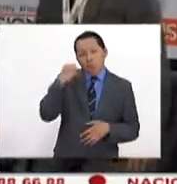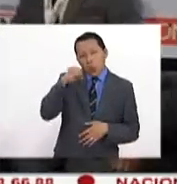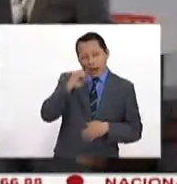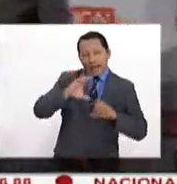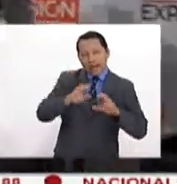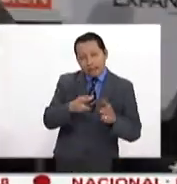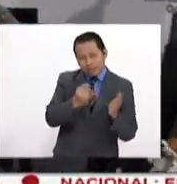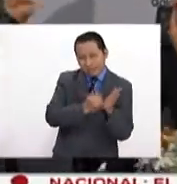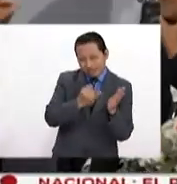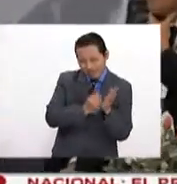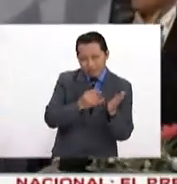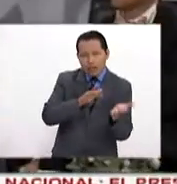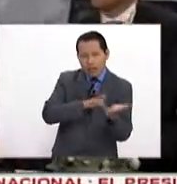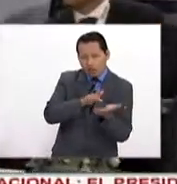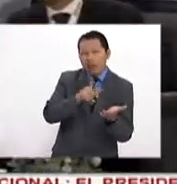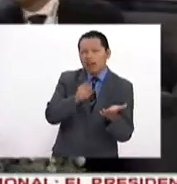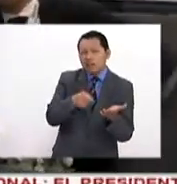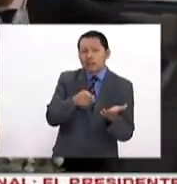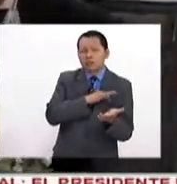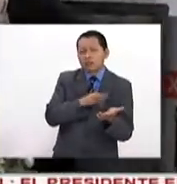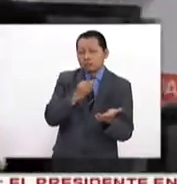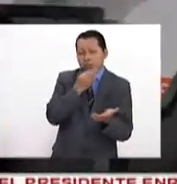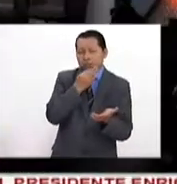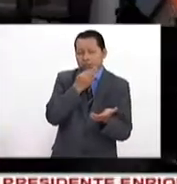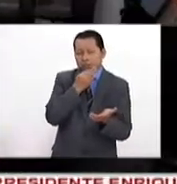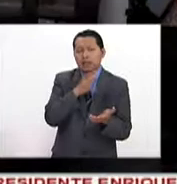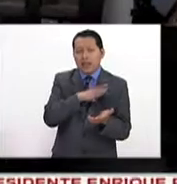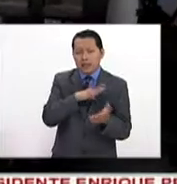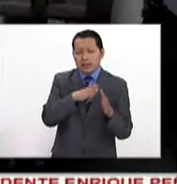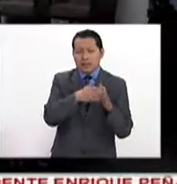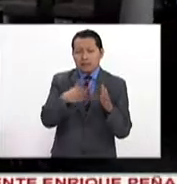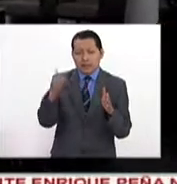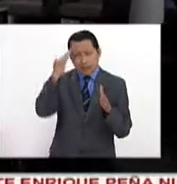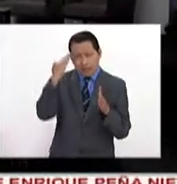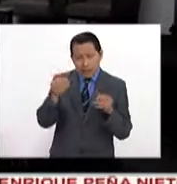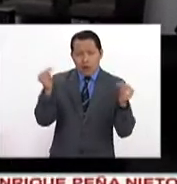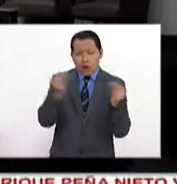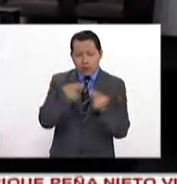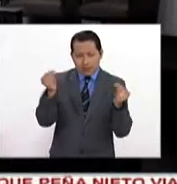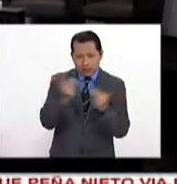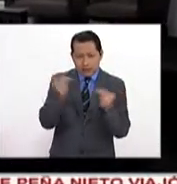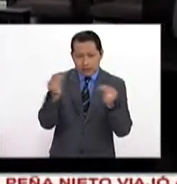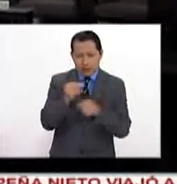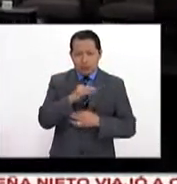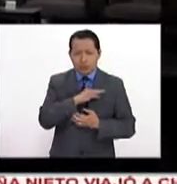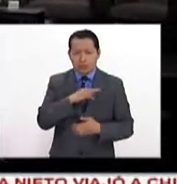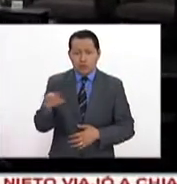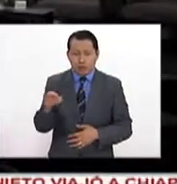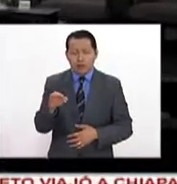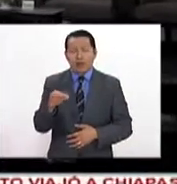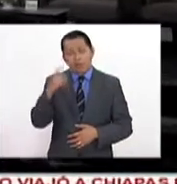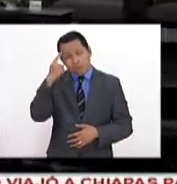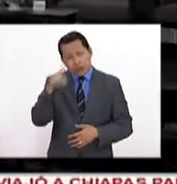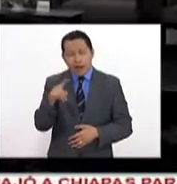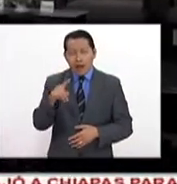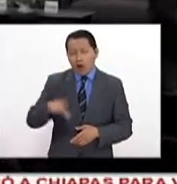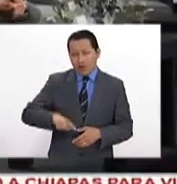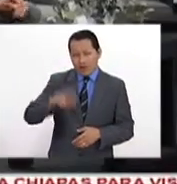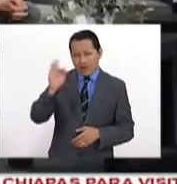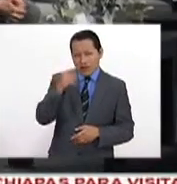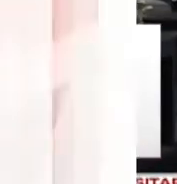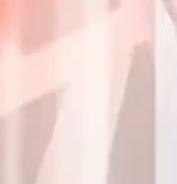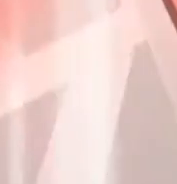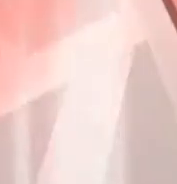Oaxaca y Chiapas son de aplicación inmediata y estarán vigentes el tiempo que sean necesarios sin que represente un costo para el gobierno